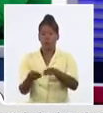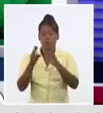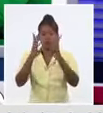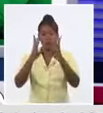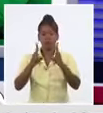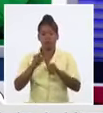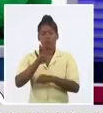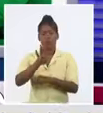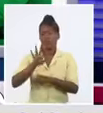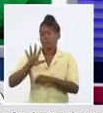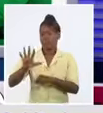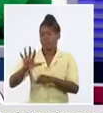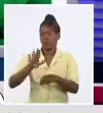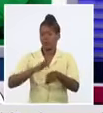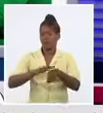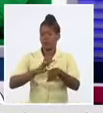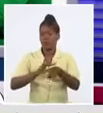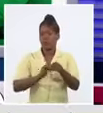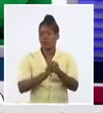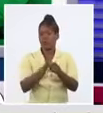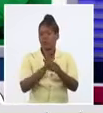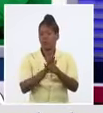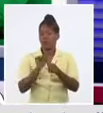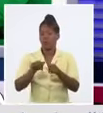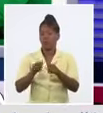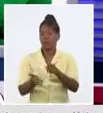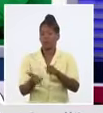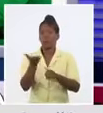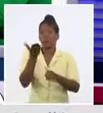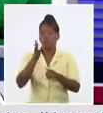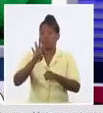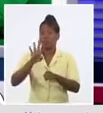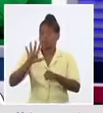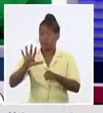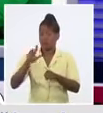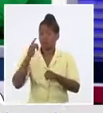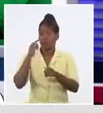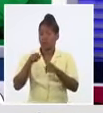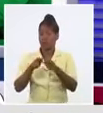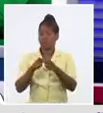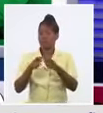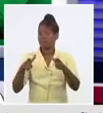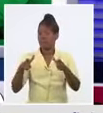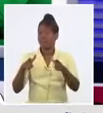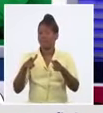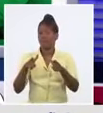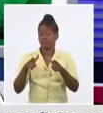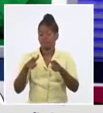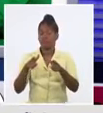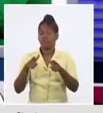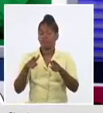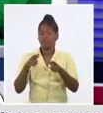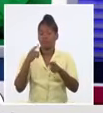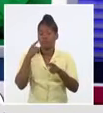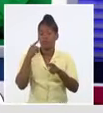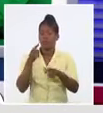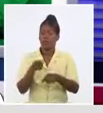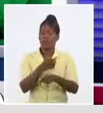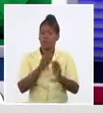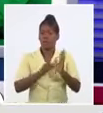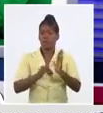hablando de 7 más que el día anterior, que había sido la cifra más baja de todos los meses de julio, agosto,